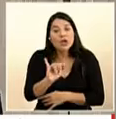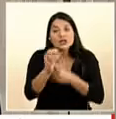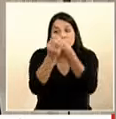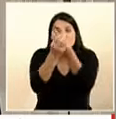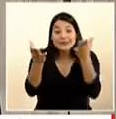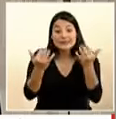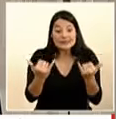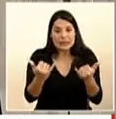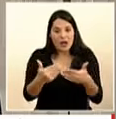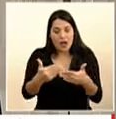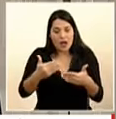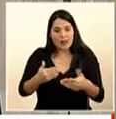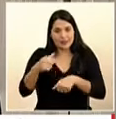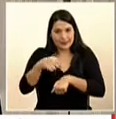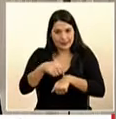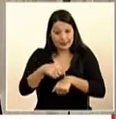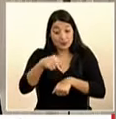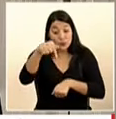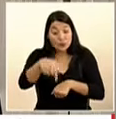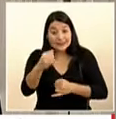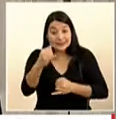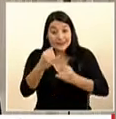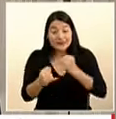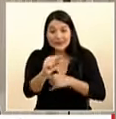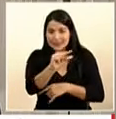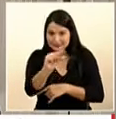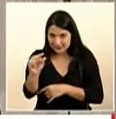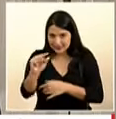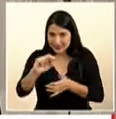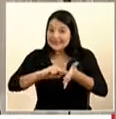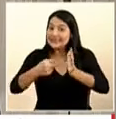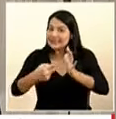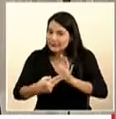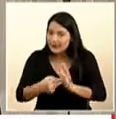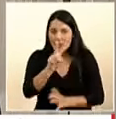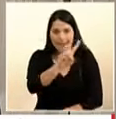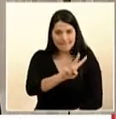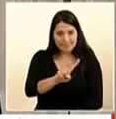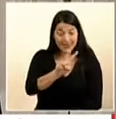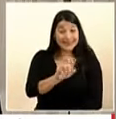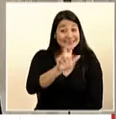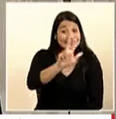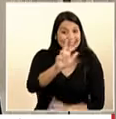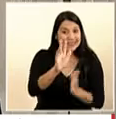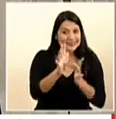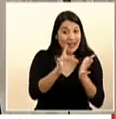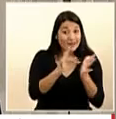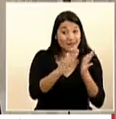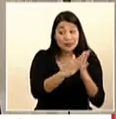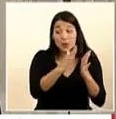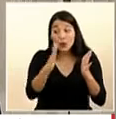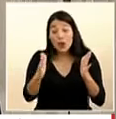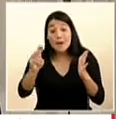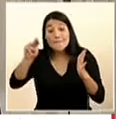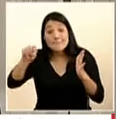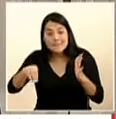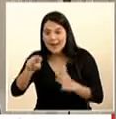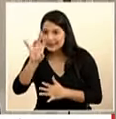antelación para este fin de semana es decir del viernes 3 de abril hasta el martes